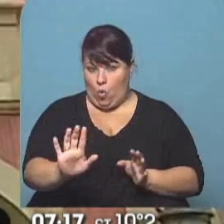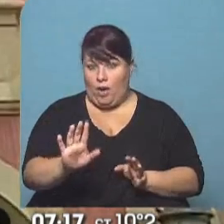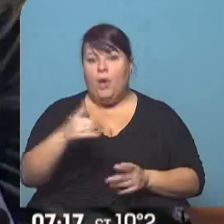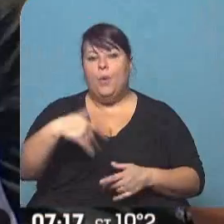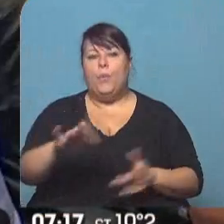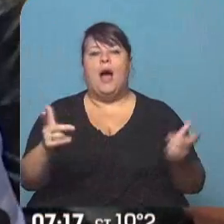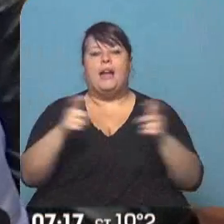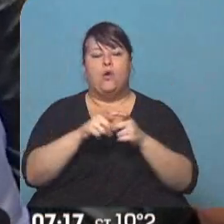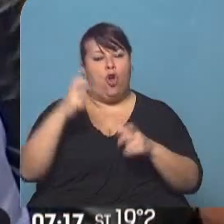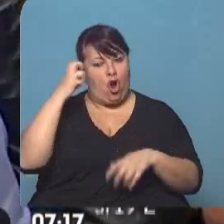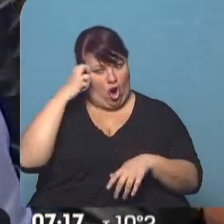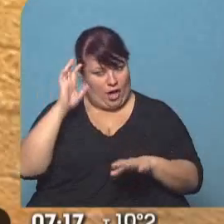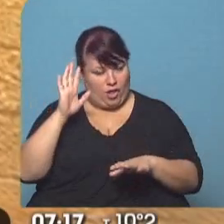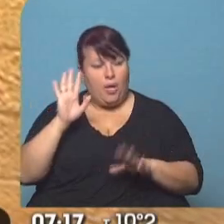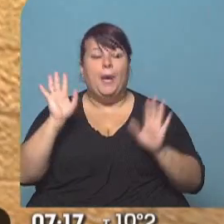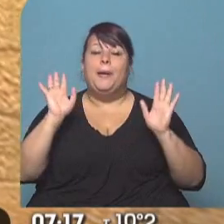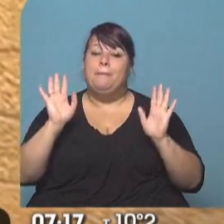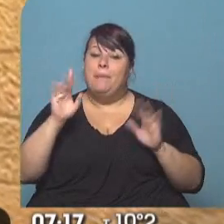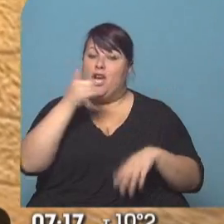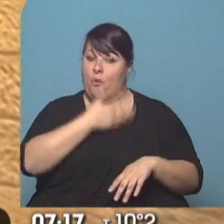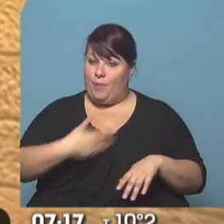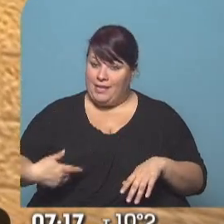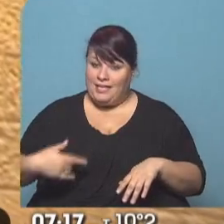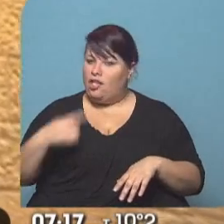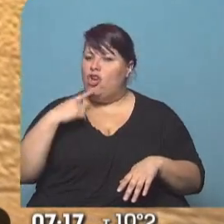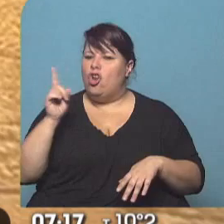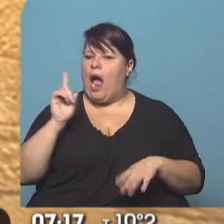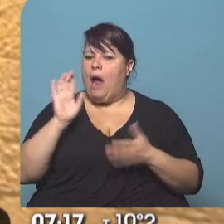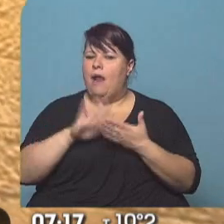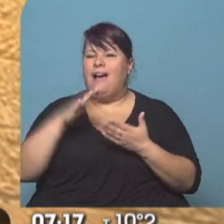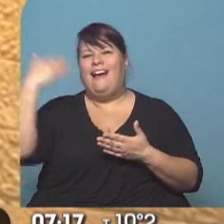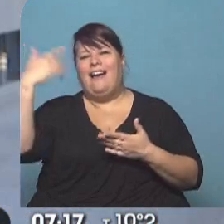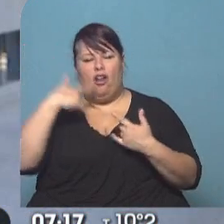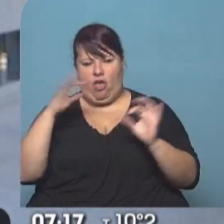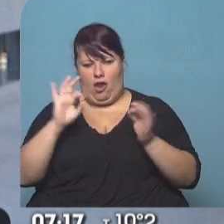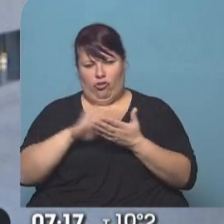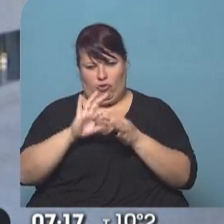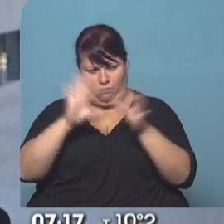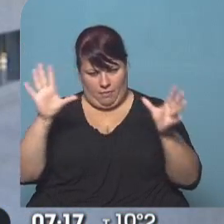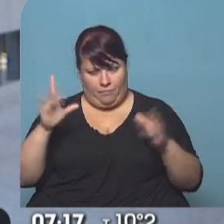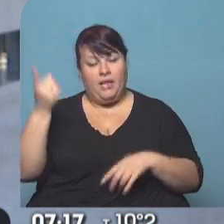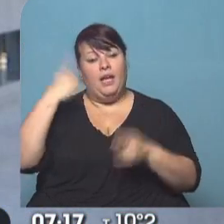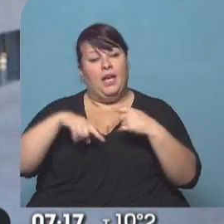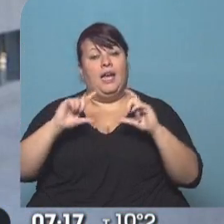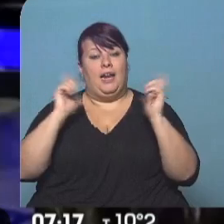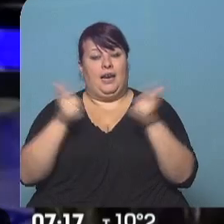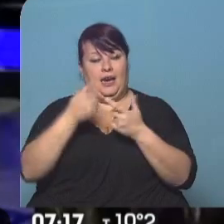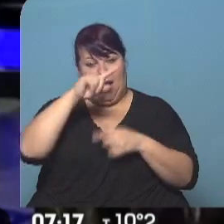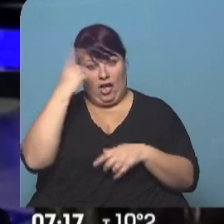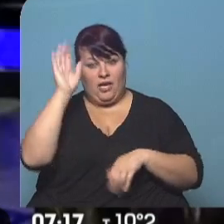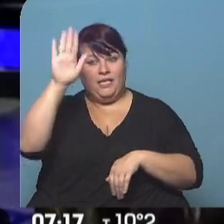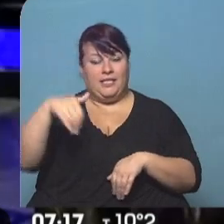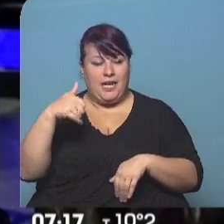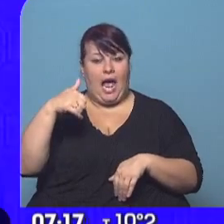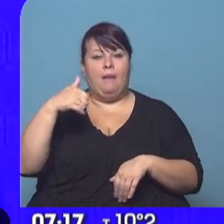se reúne el Parlamento, aunque Puigdemont no aludió al tema en su discurso. En tanto, la Audiencia Nacional citó a